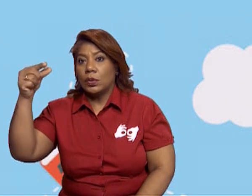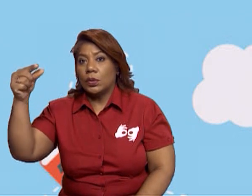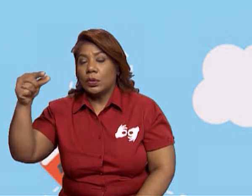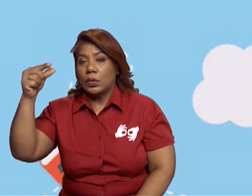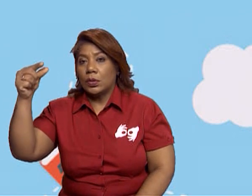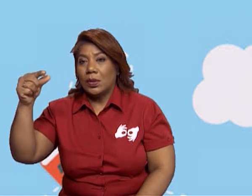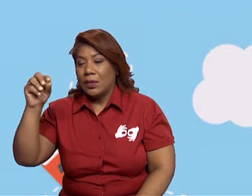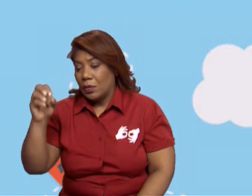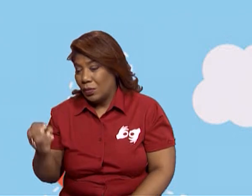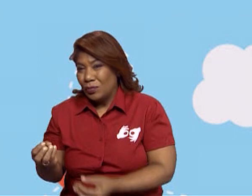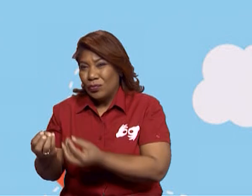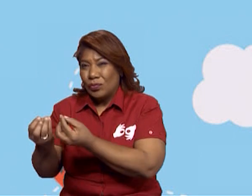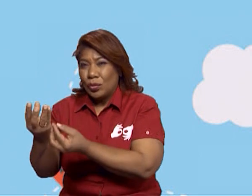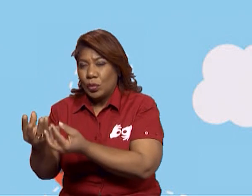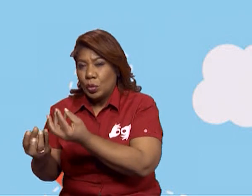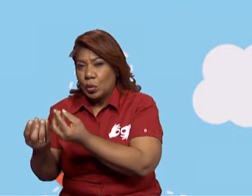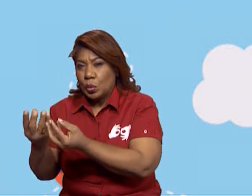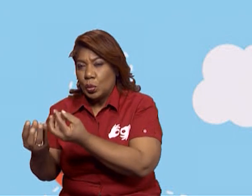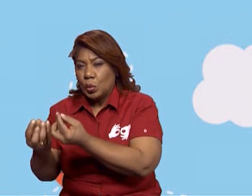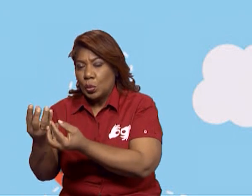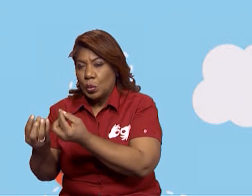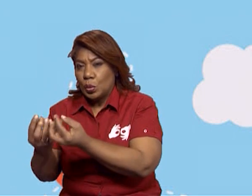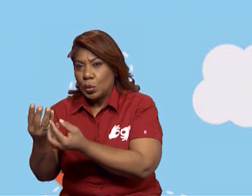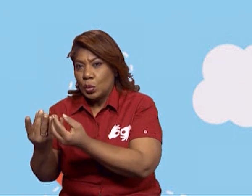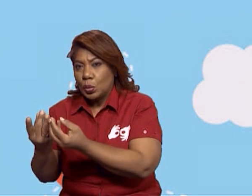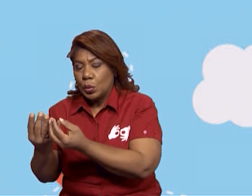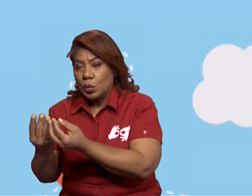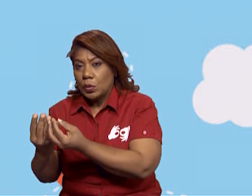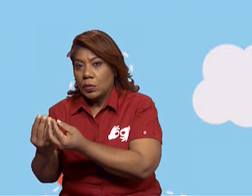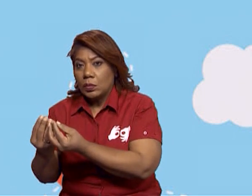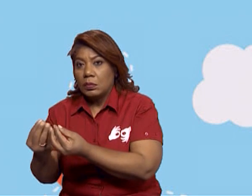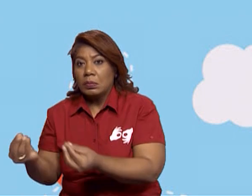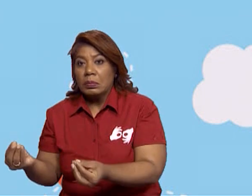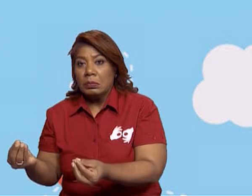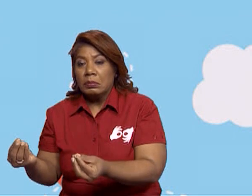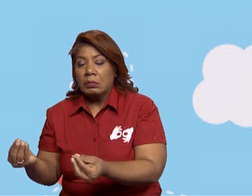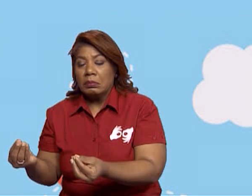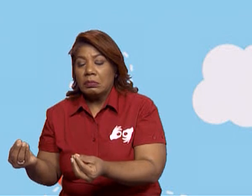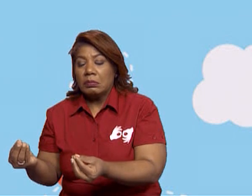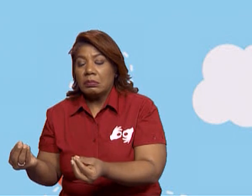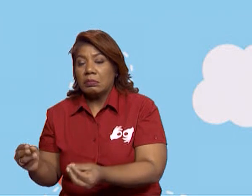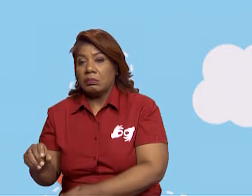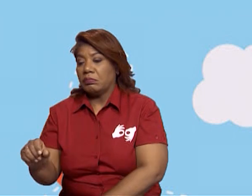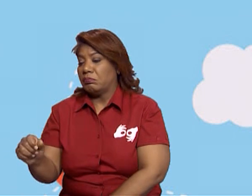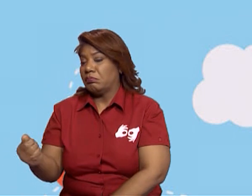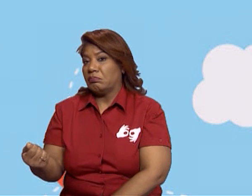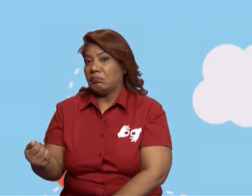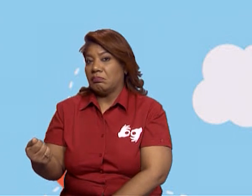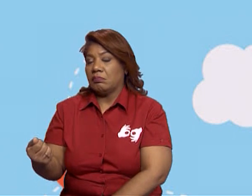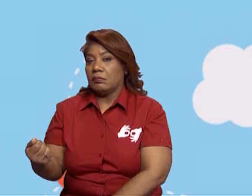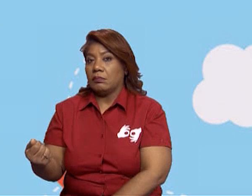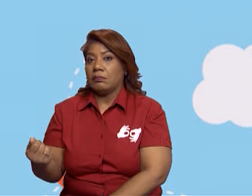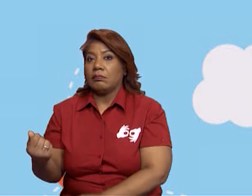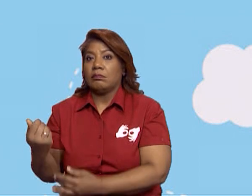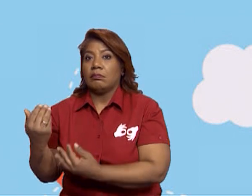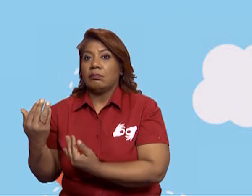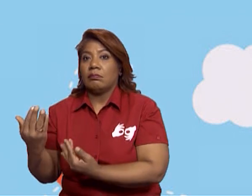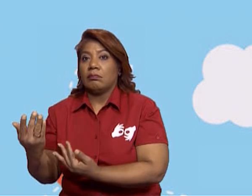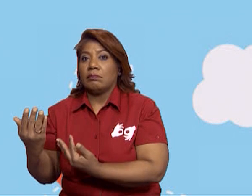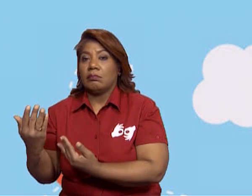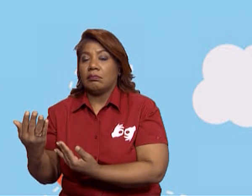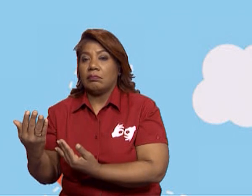de agua pierde ese calor, ¿qué pasa? Se enfría y se condensa y pasa a